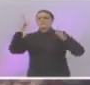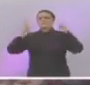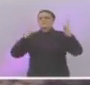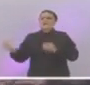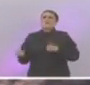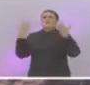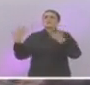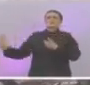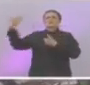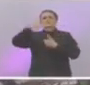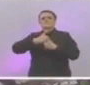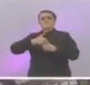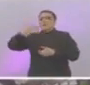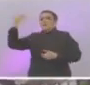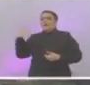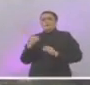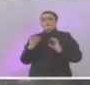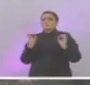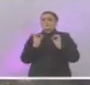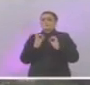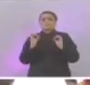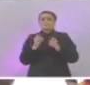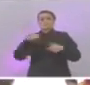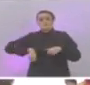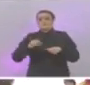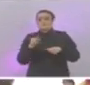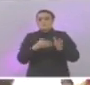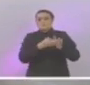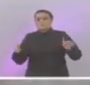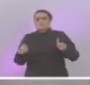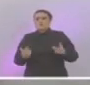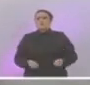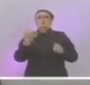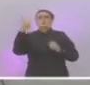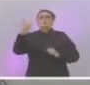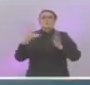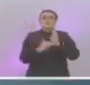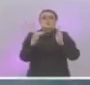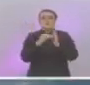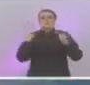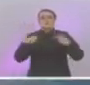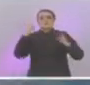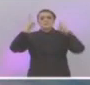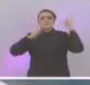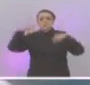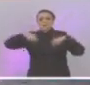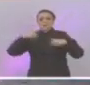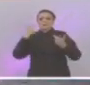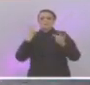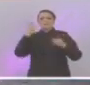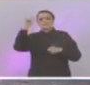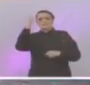una cifra nunca vista en nuestro estado en este mismo lapso. Más de 6 millones de turistas, lo que significó